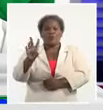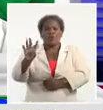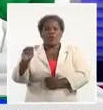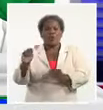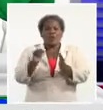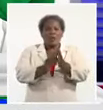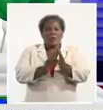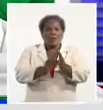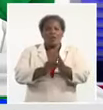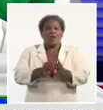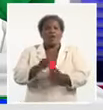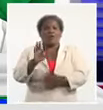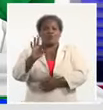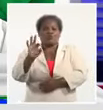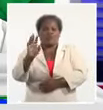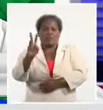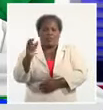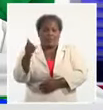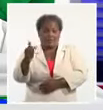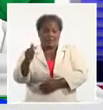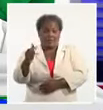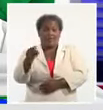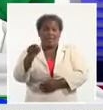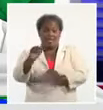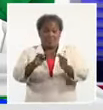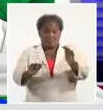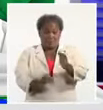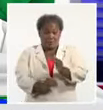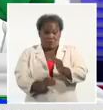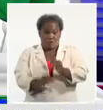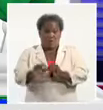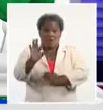204.810, se disminuya al